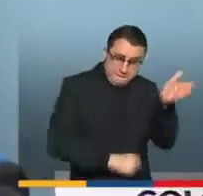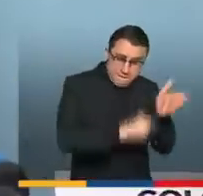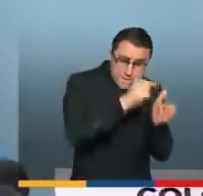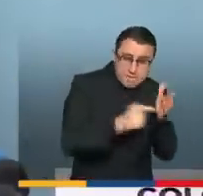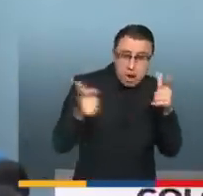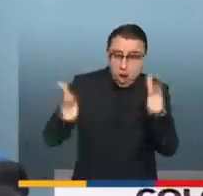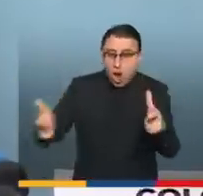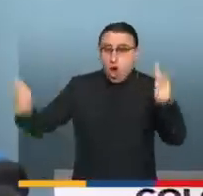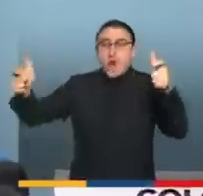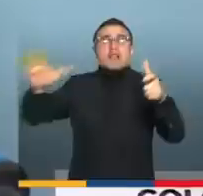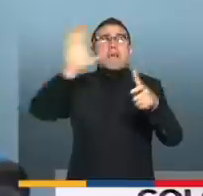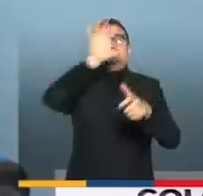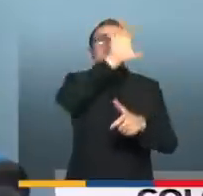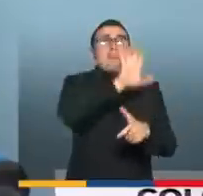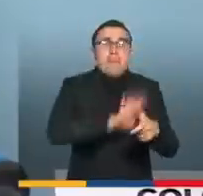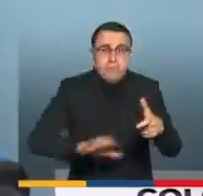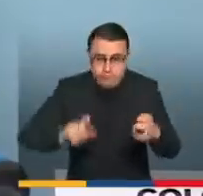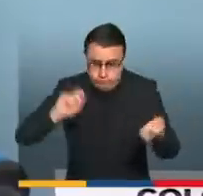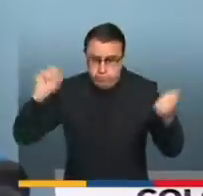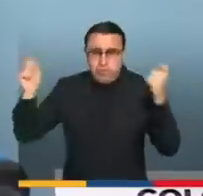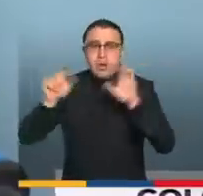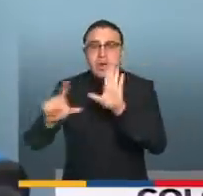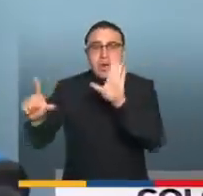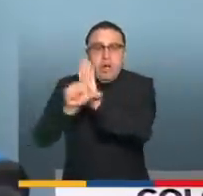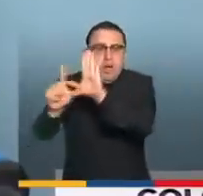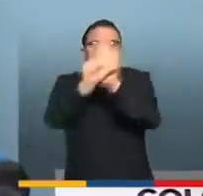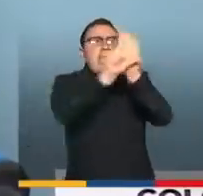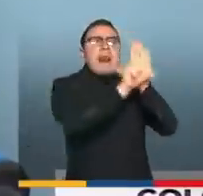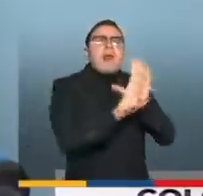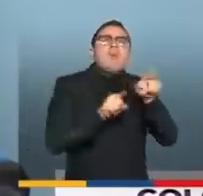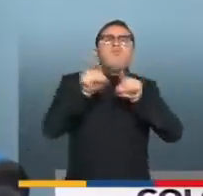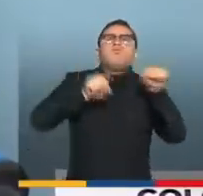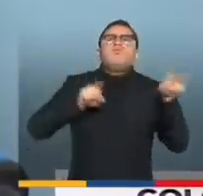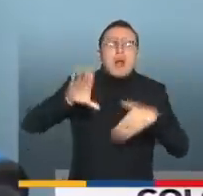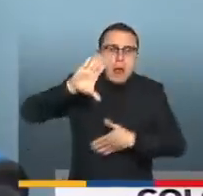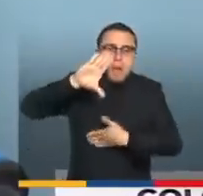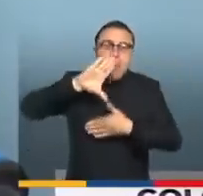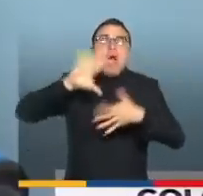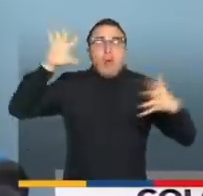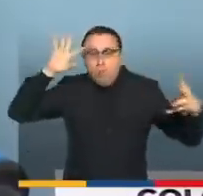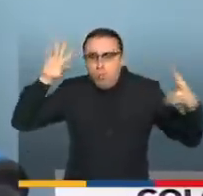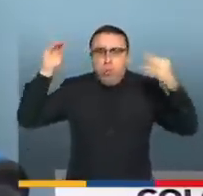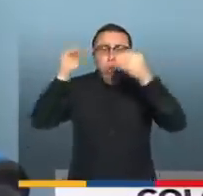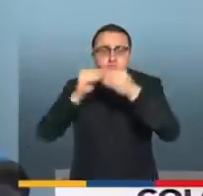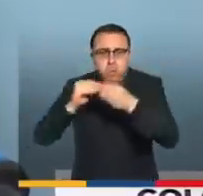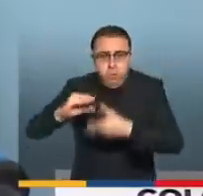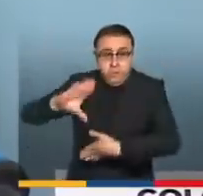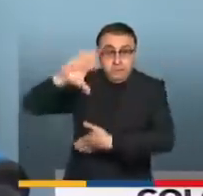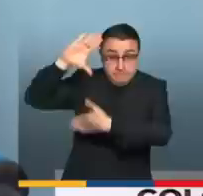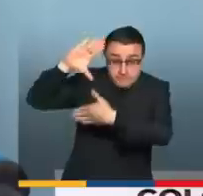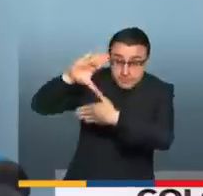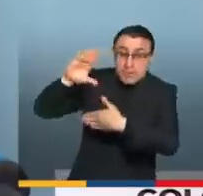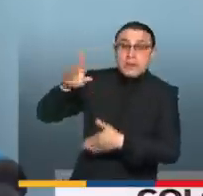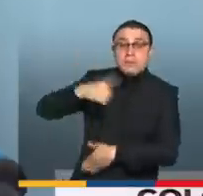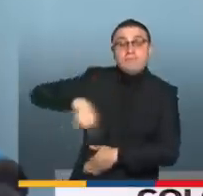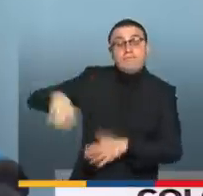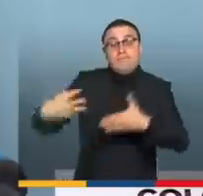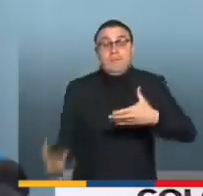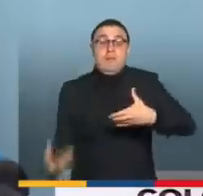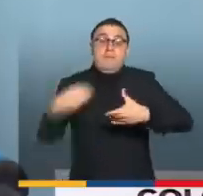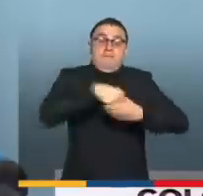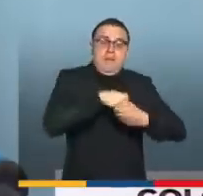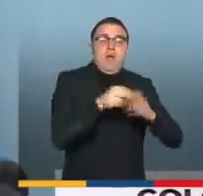República volvieron leyes. La Convención Americana, y como en nuestro caso, hace parte de la